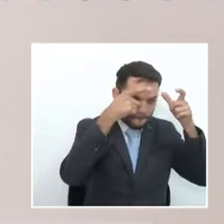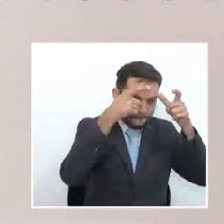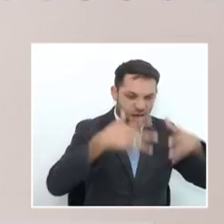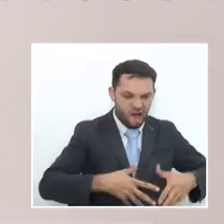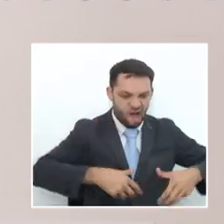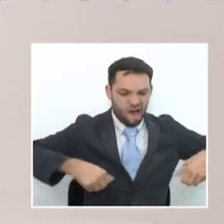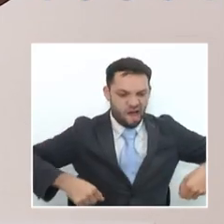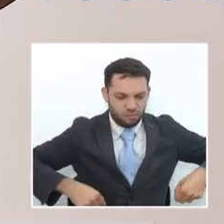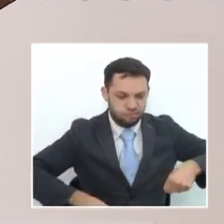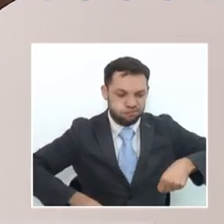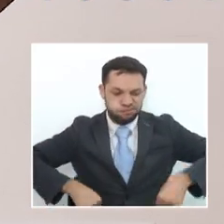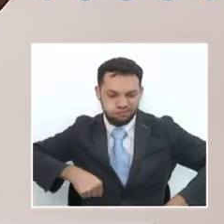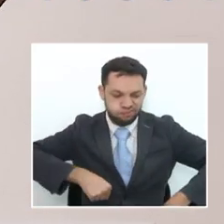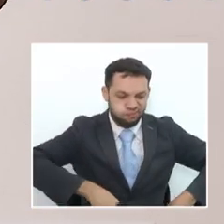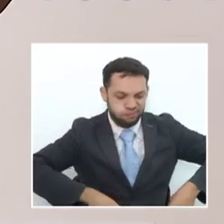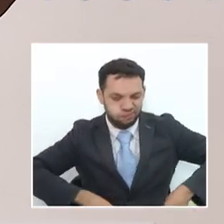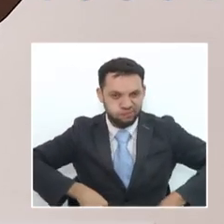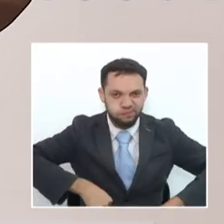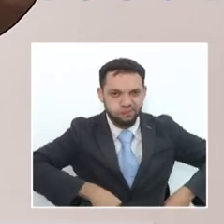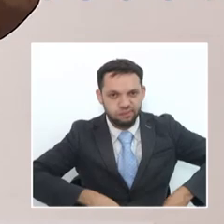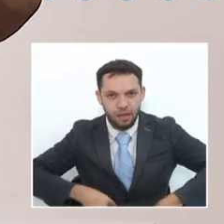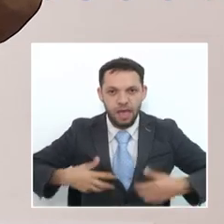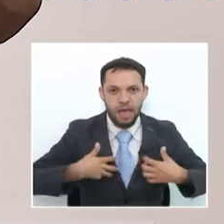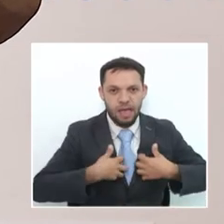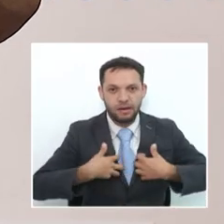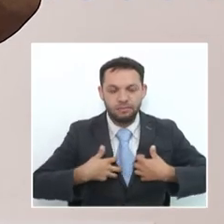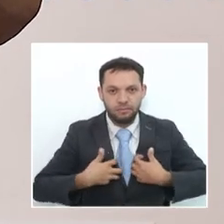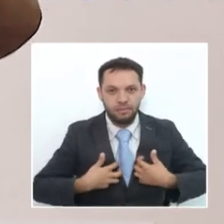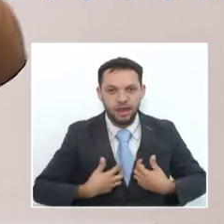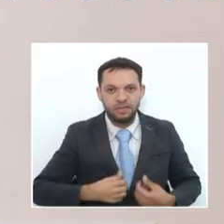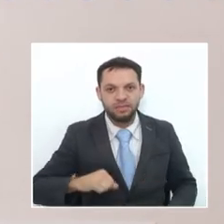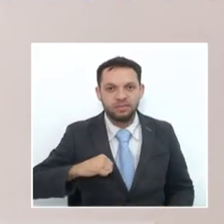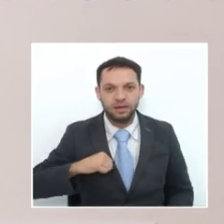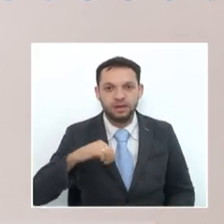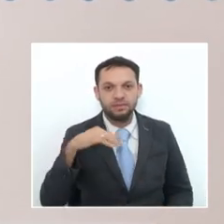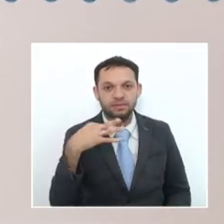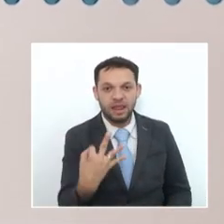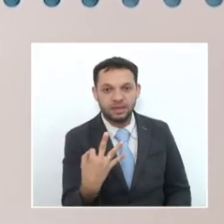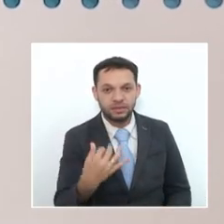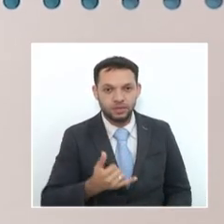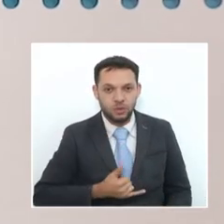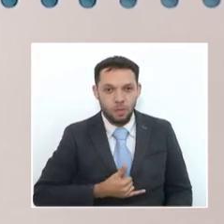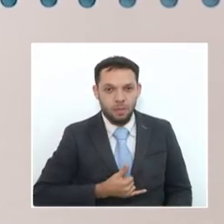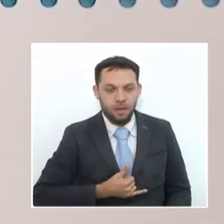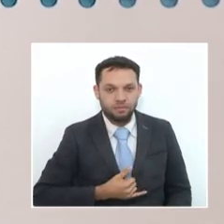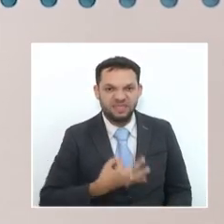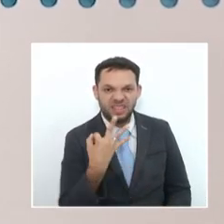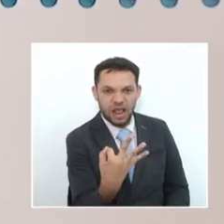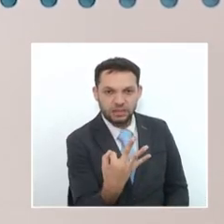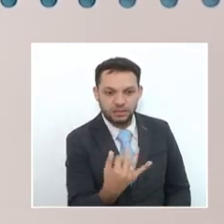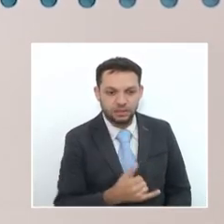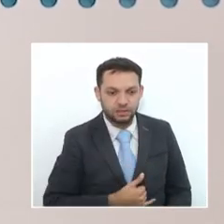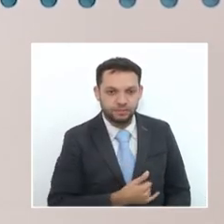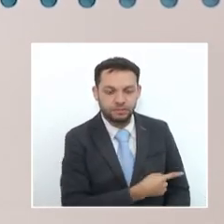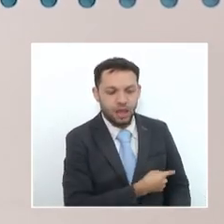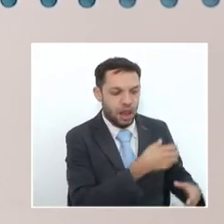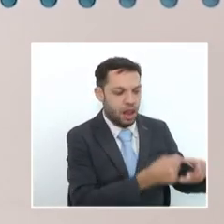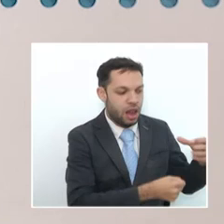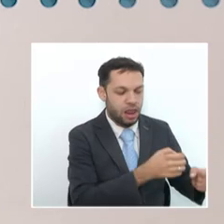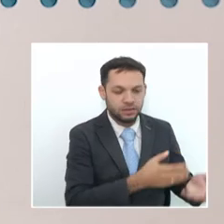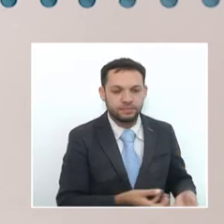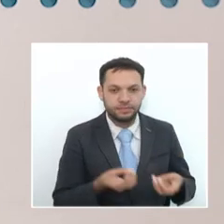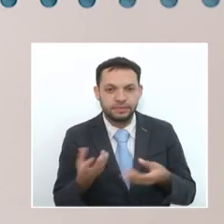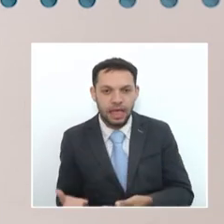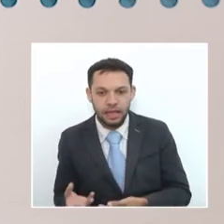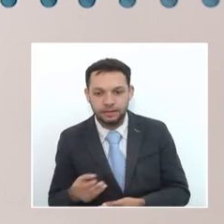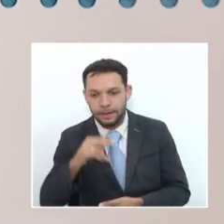kilos que produce leche, que tiene 3 estómagos. Bueno, nada que ver con el ser humano. Y ahí empieza el